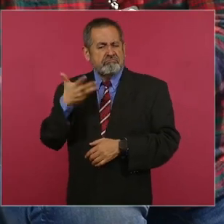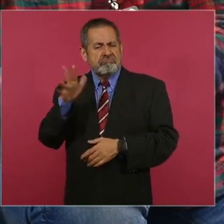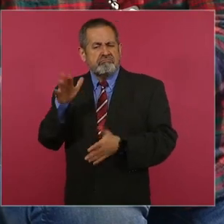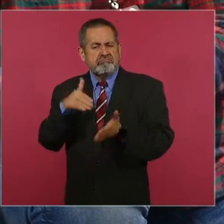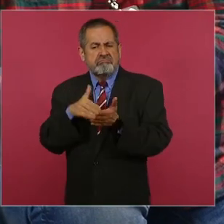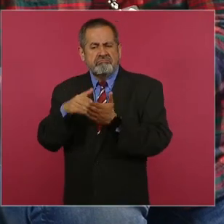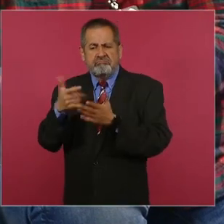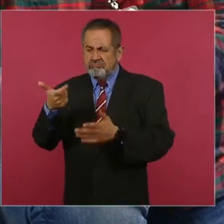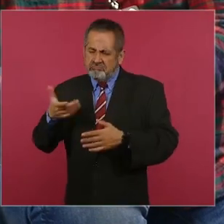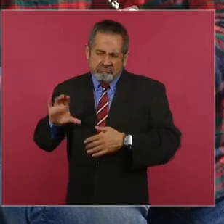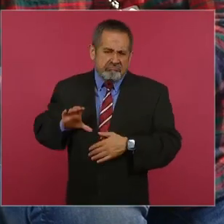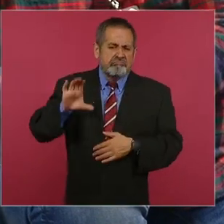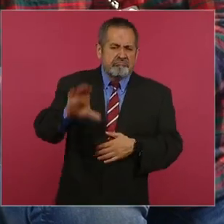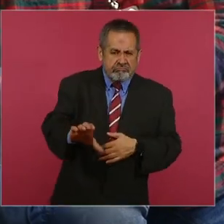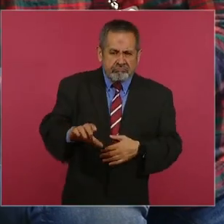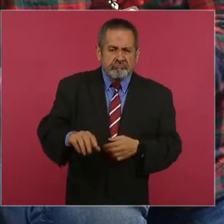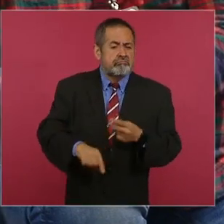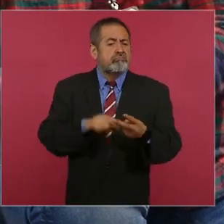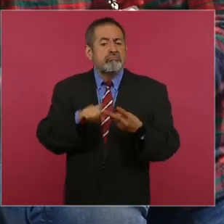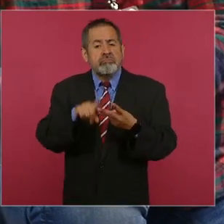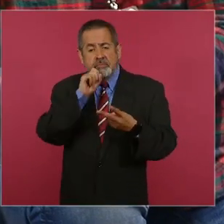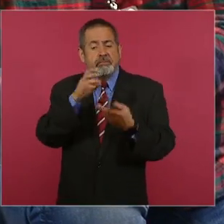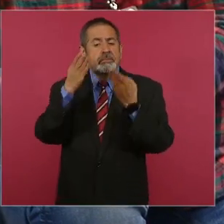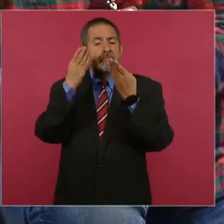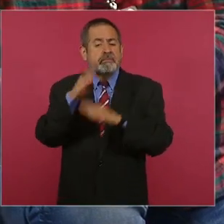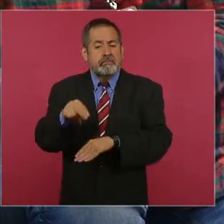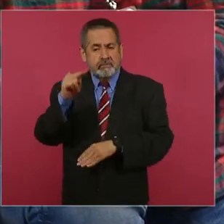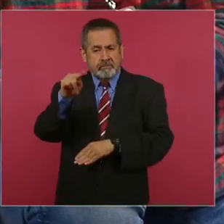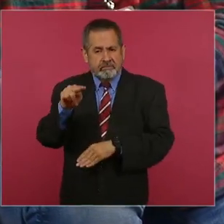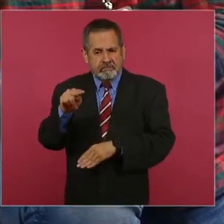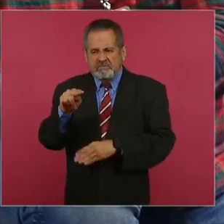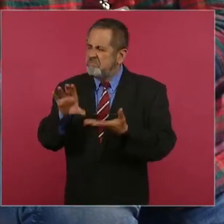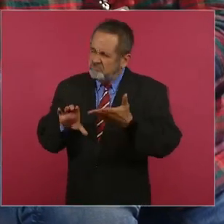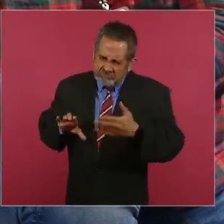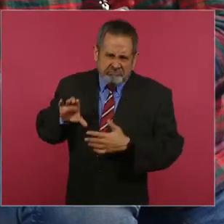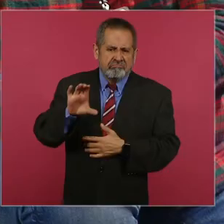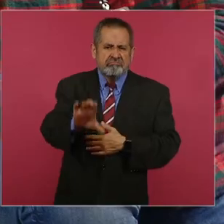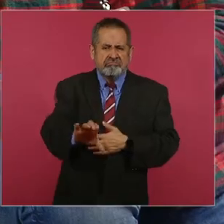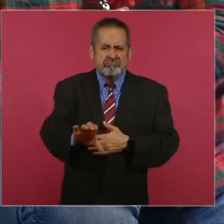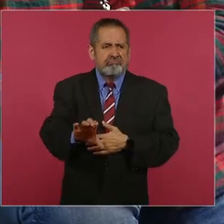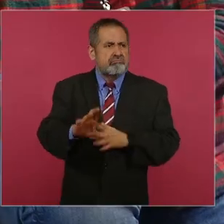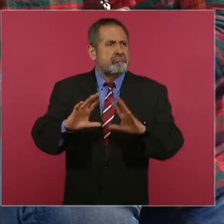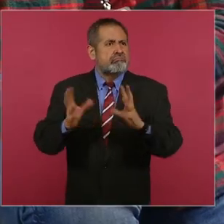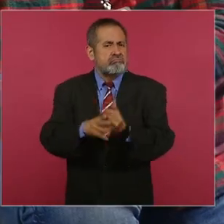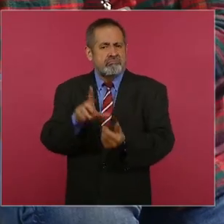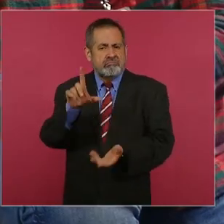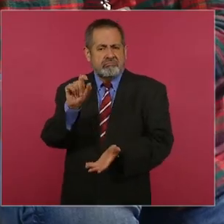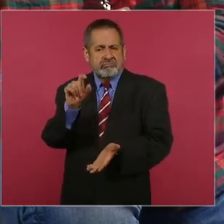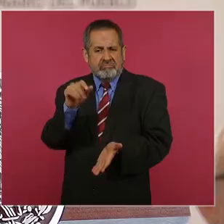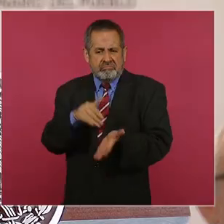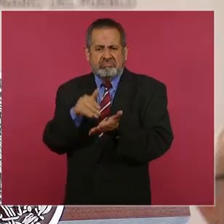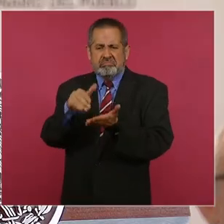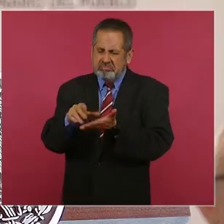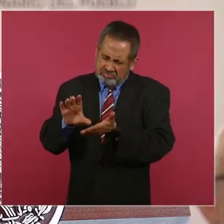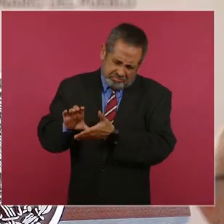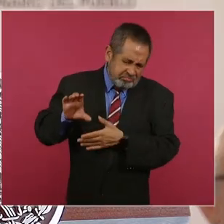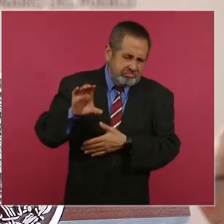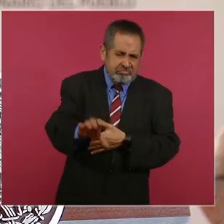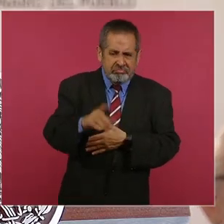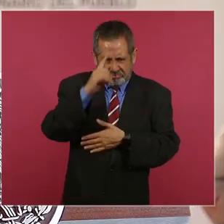a esto se haya sumado el banco banorte con otros 10 millones y sean ahora 20 millones para viviendas para el pueblo de acapulco presidente muy muy bueno